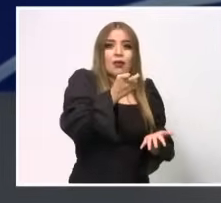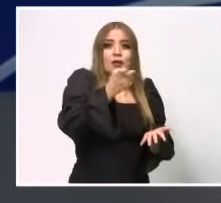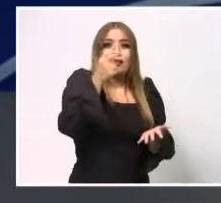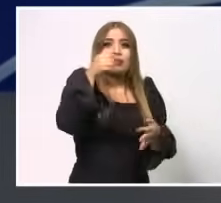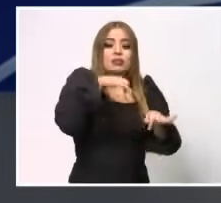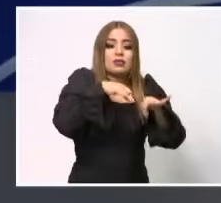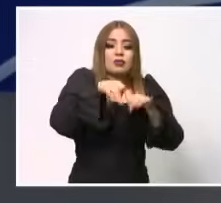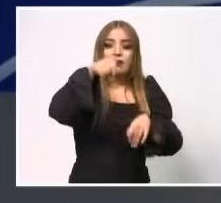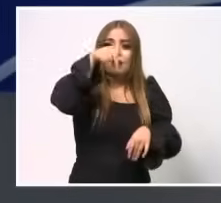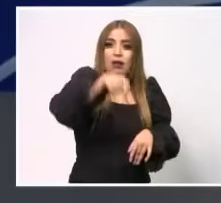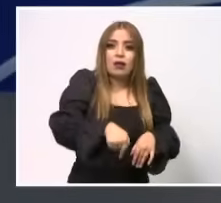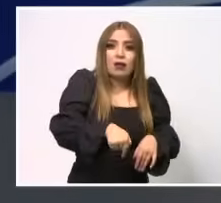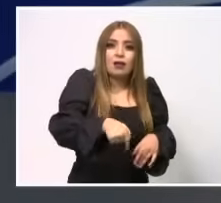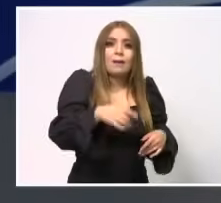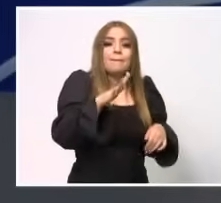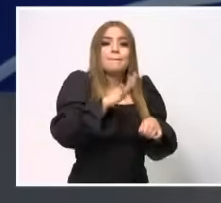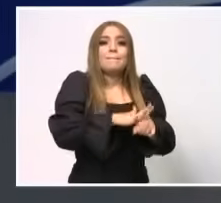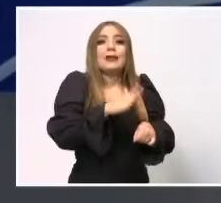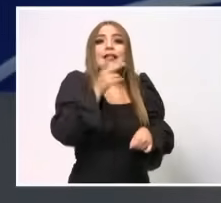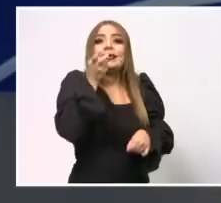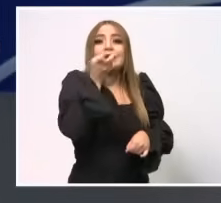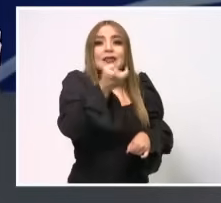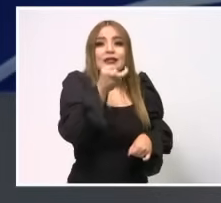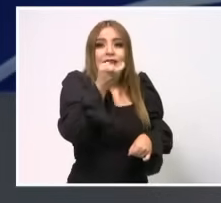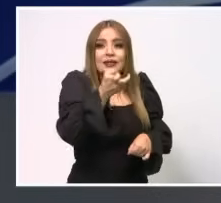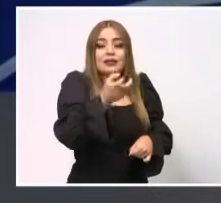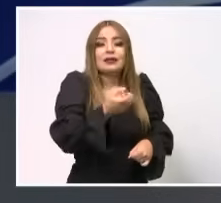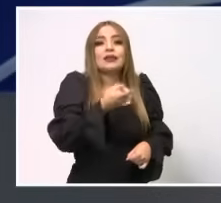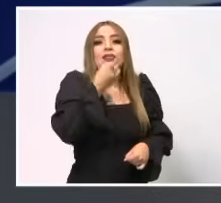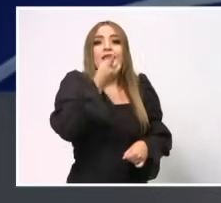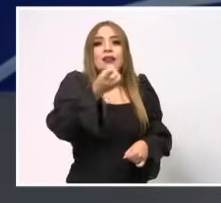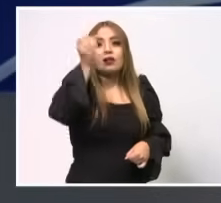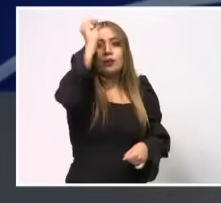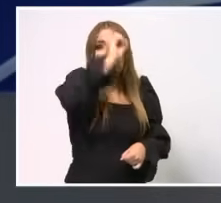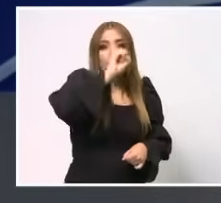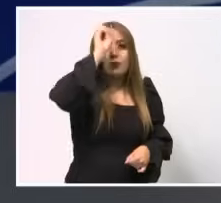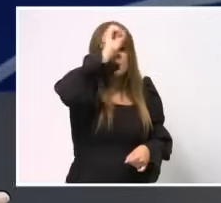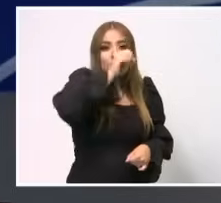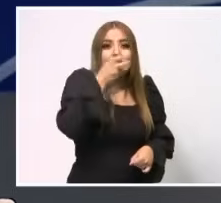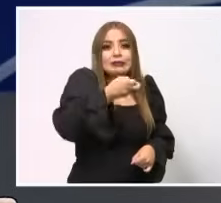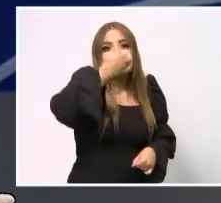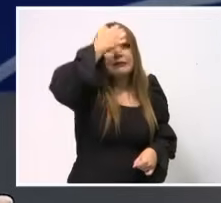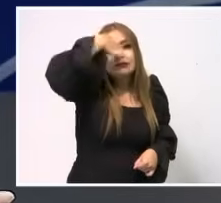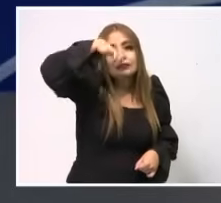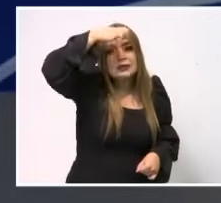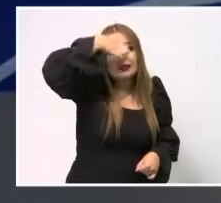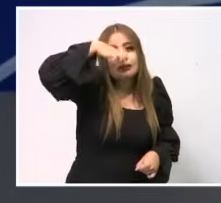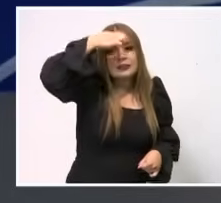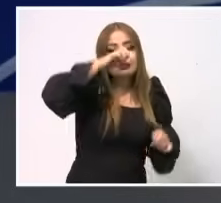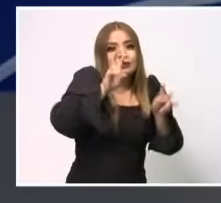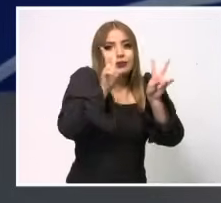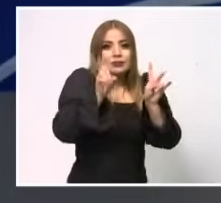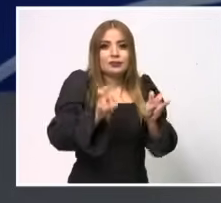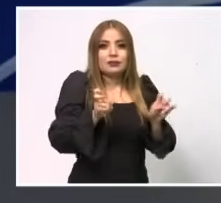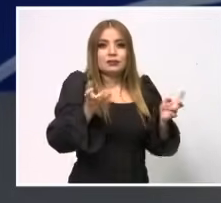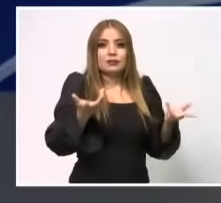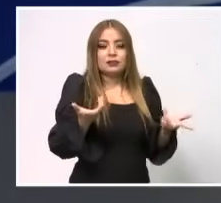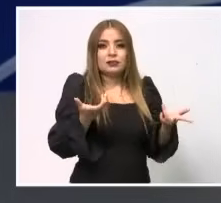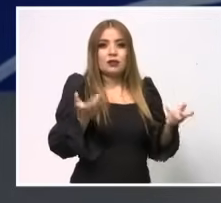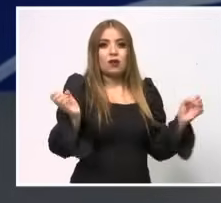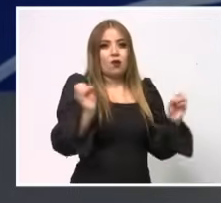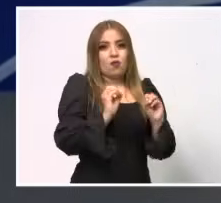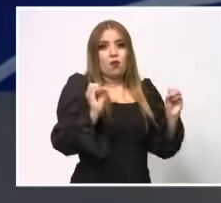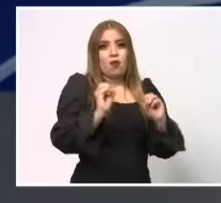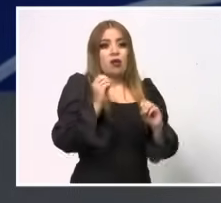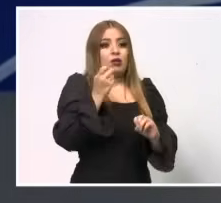empleado de esta empresa justamente para hablar de la actuación porque él es un especialista en el tema y no